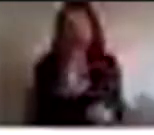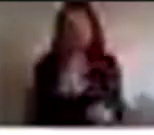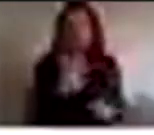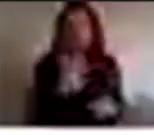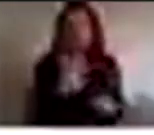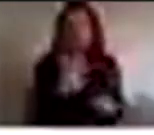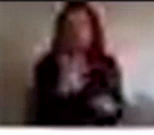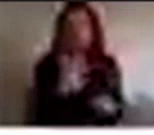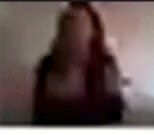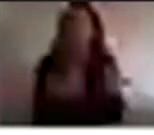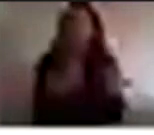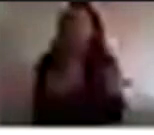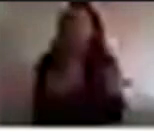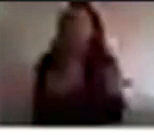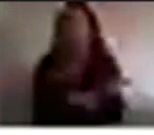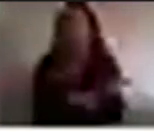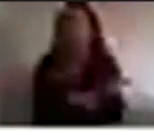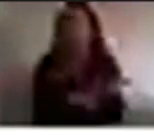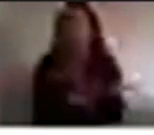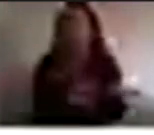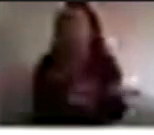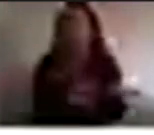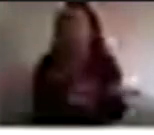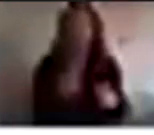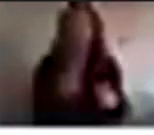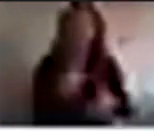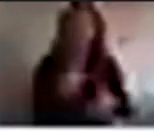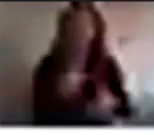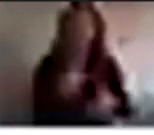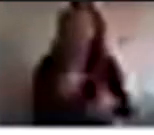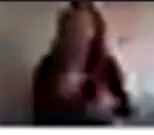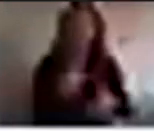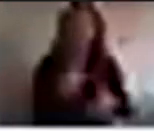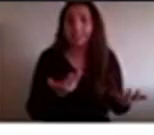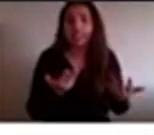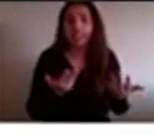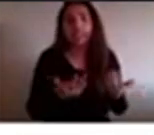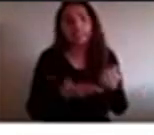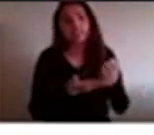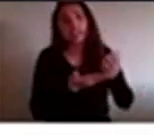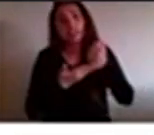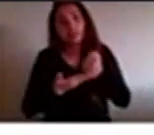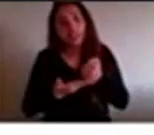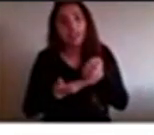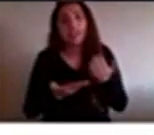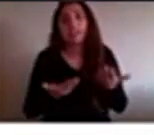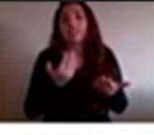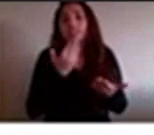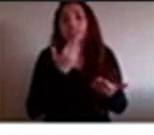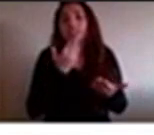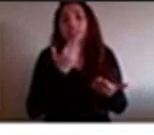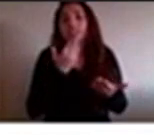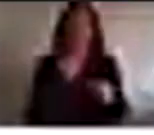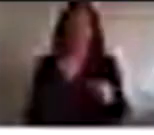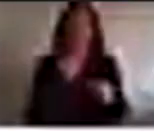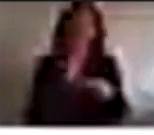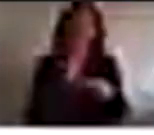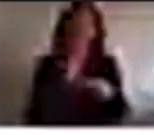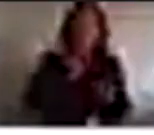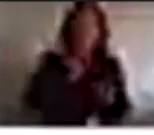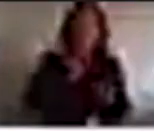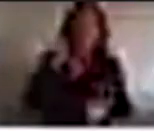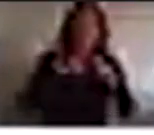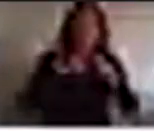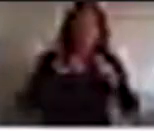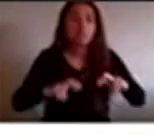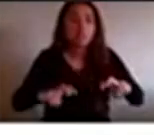sacado parte de su tiempo para dedicarnos a los ensayos y a preparar esta charla y a investigar y para estar